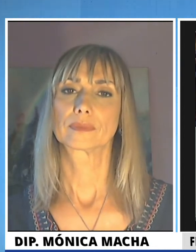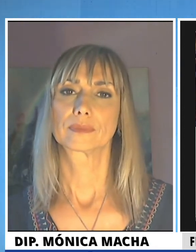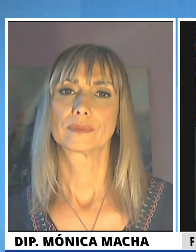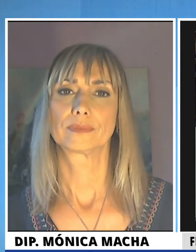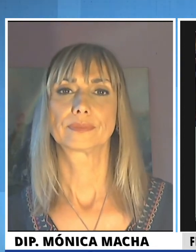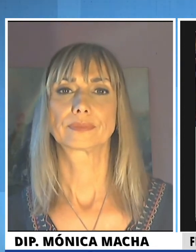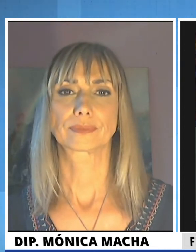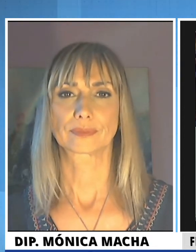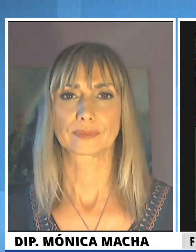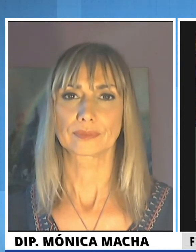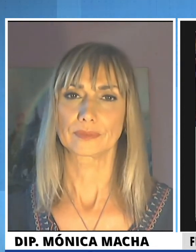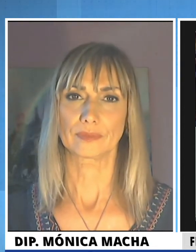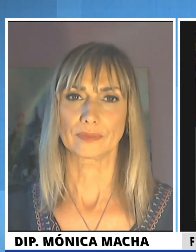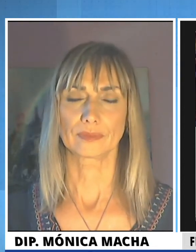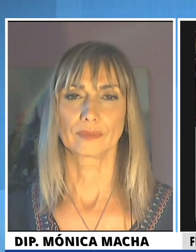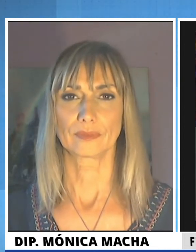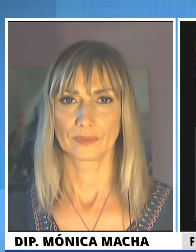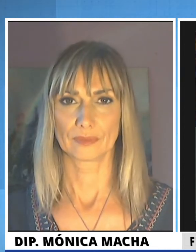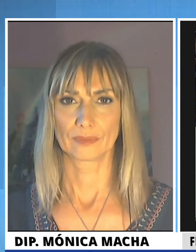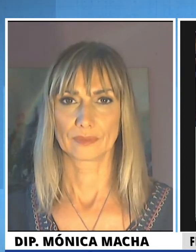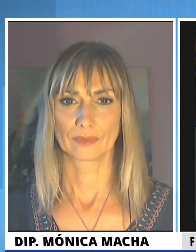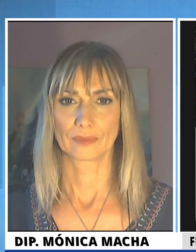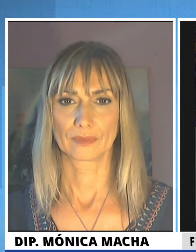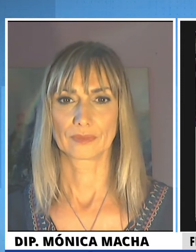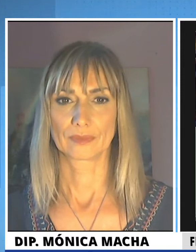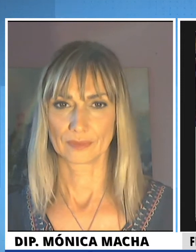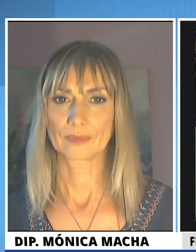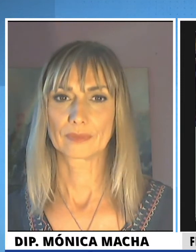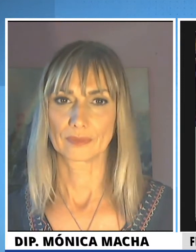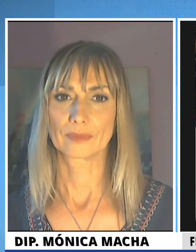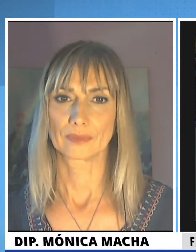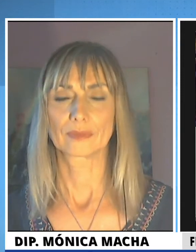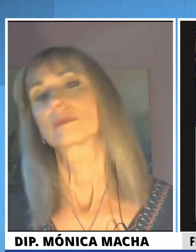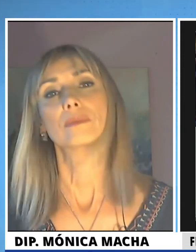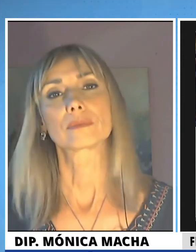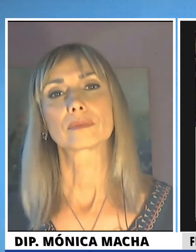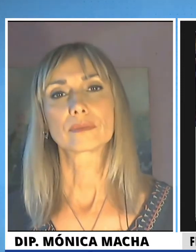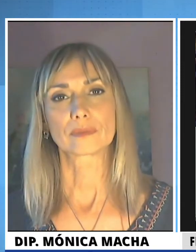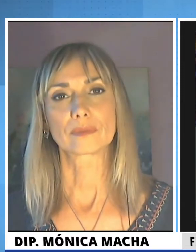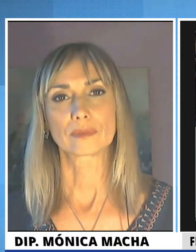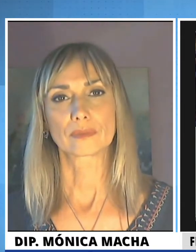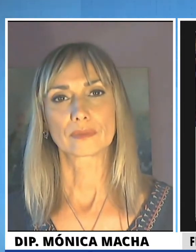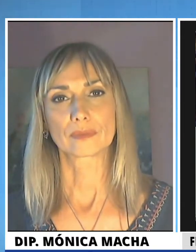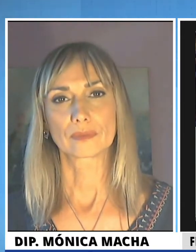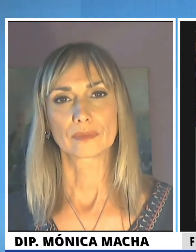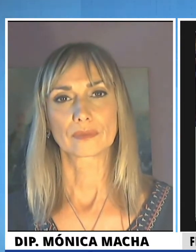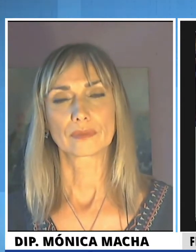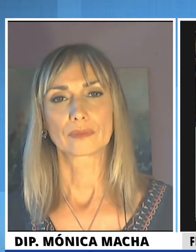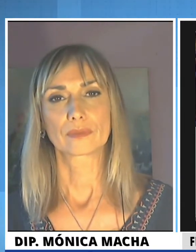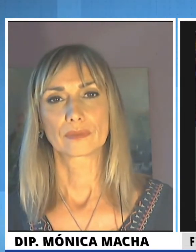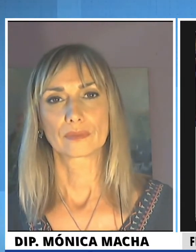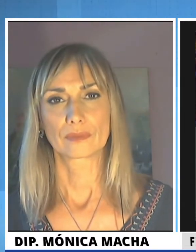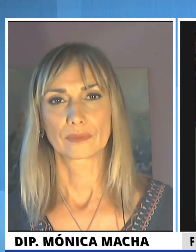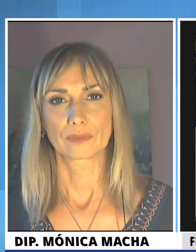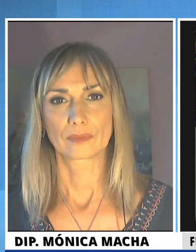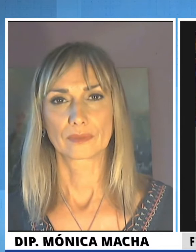las compañeras y compañeros que tienen trayectorias y también digo, no solamente trayectorias teóricas, trayectorias